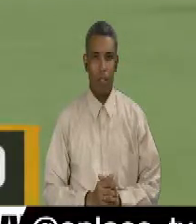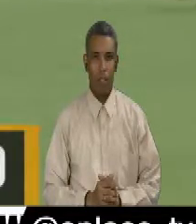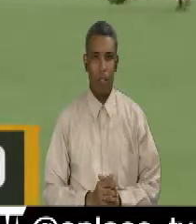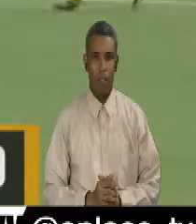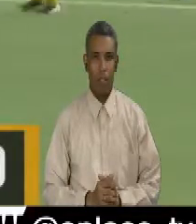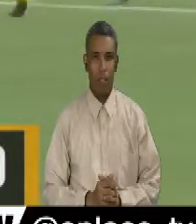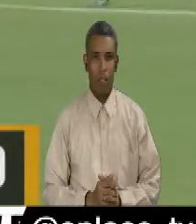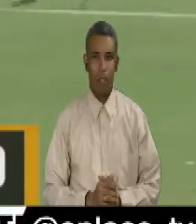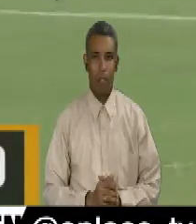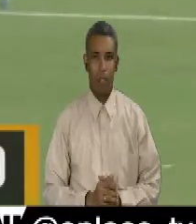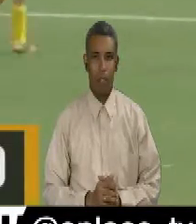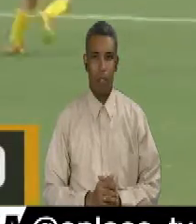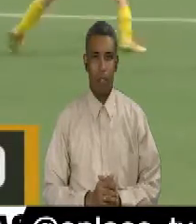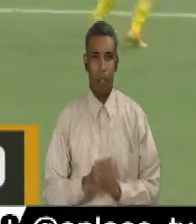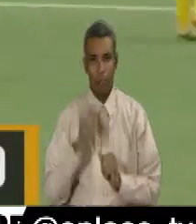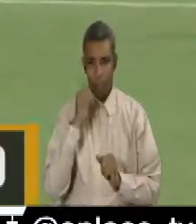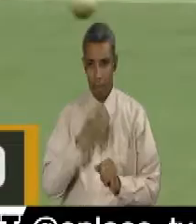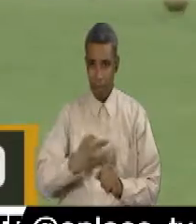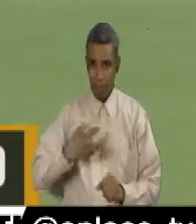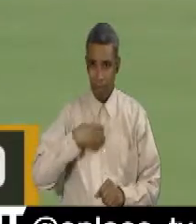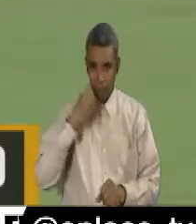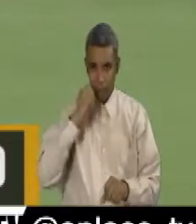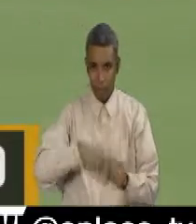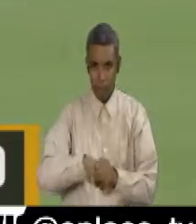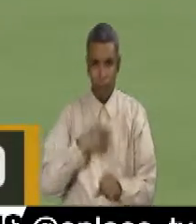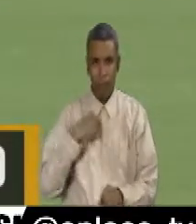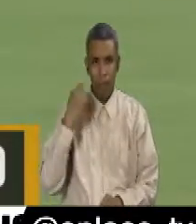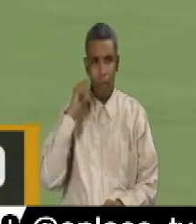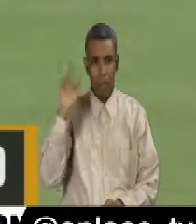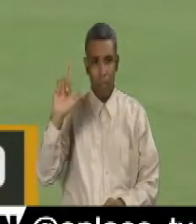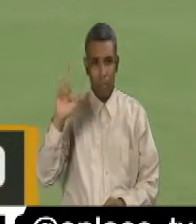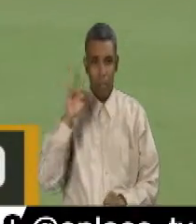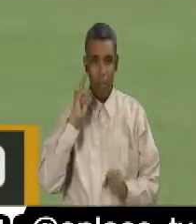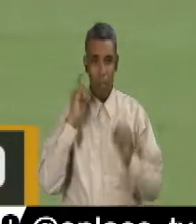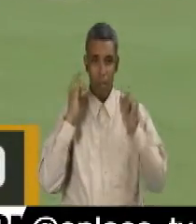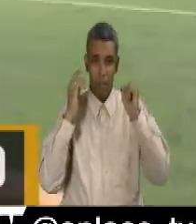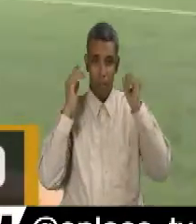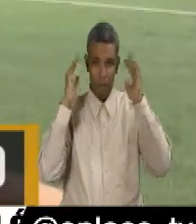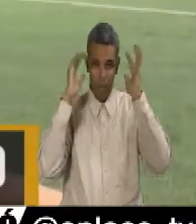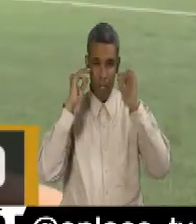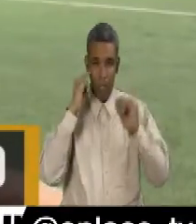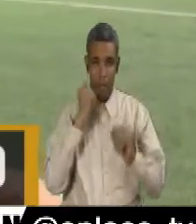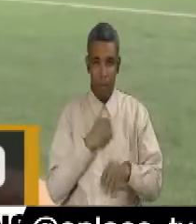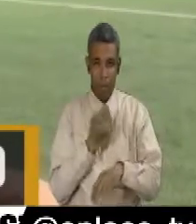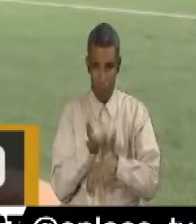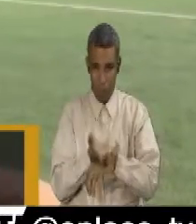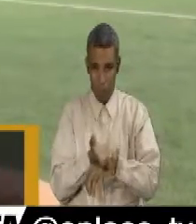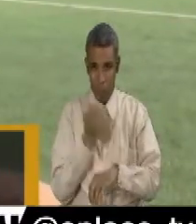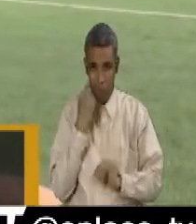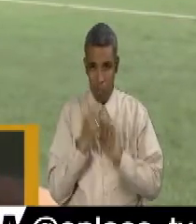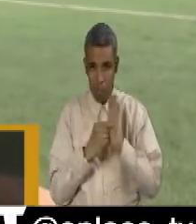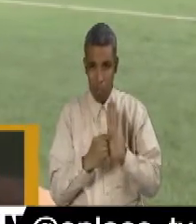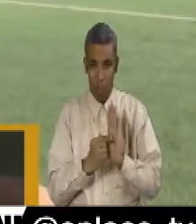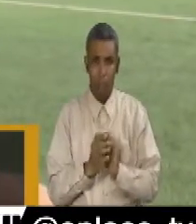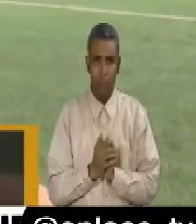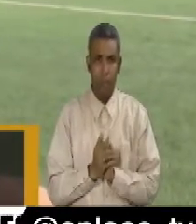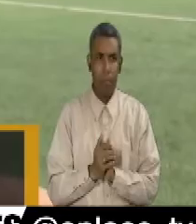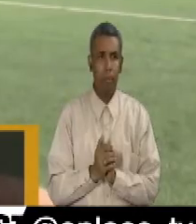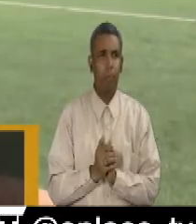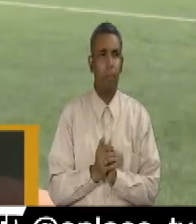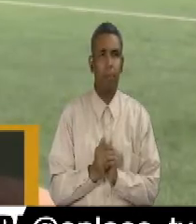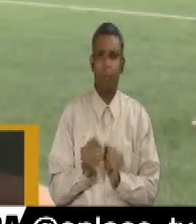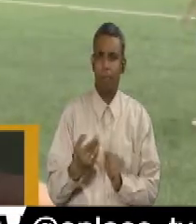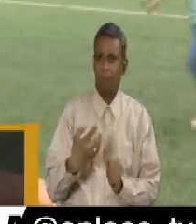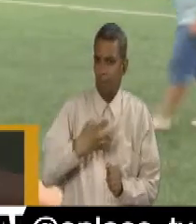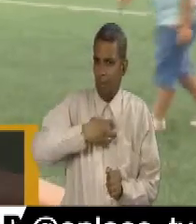el desarrollo del triangular de fútbol femenino amistoso cumplido el lunes festivo en la cancha sintética de Cotraeco. Un triangular amistoso femenino,